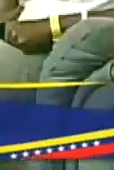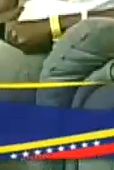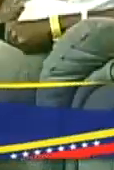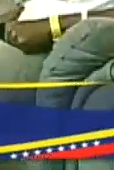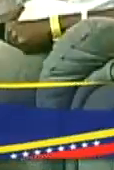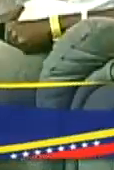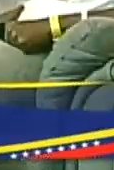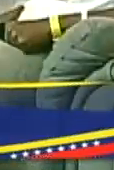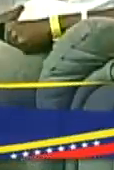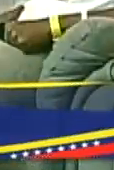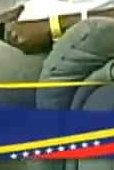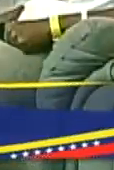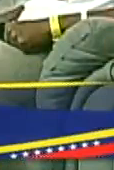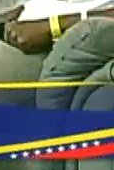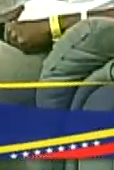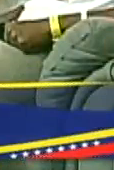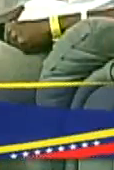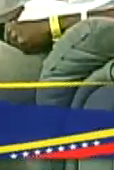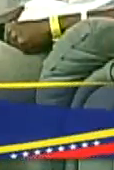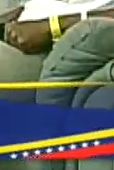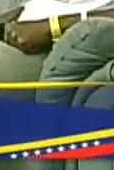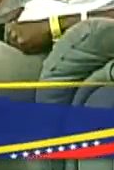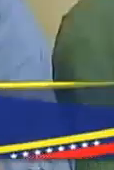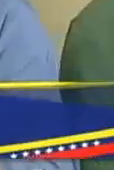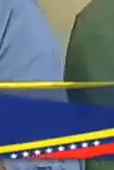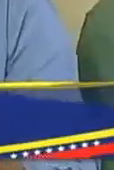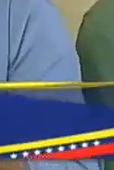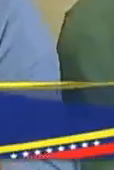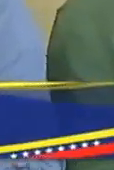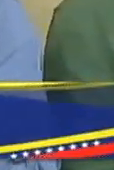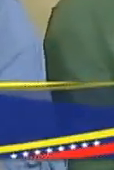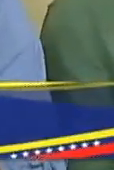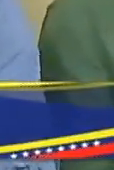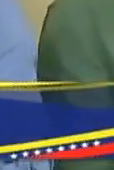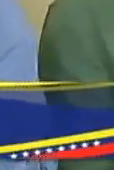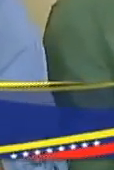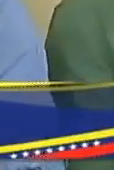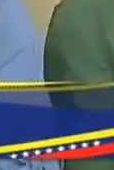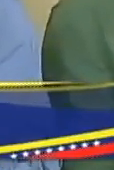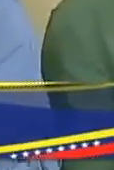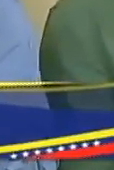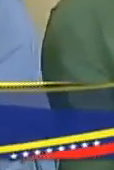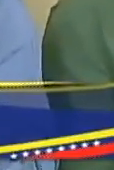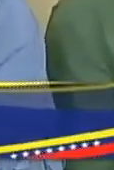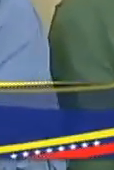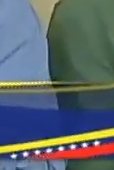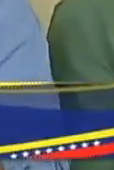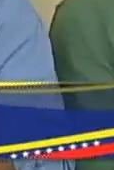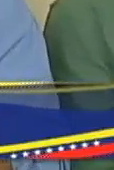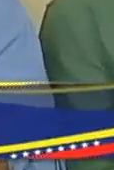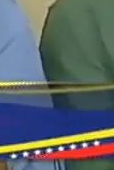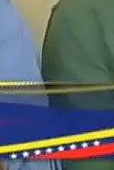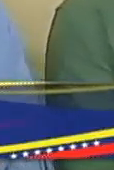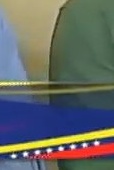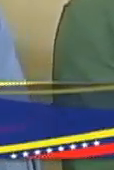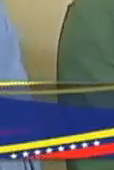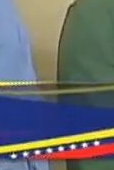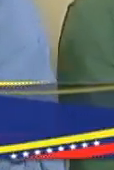El gobernador anterior dejó en Miranda un caos absoluto de inseguridad, de violencia, de odio. ¿Quién era el gobernador